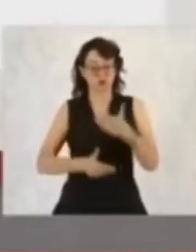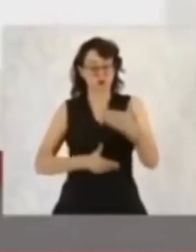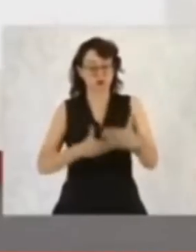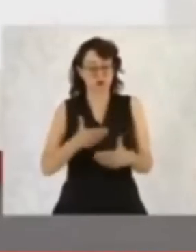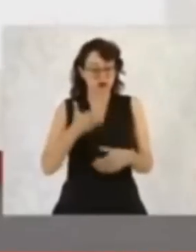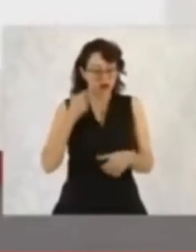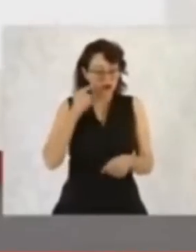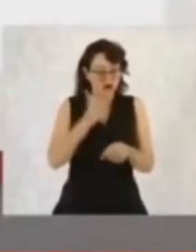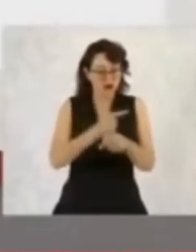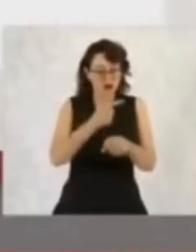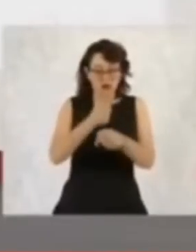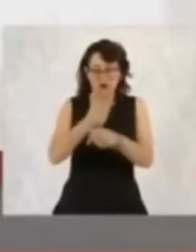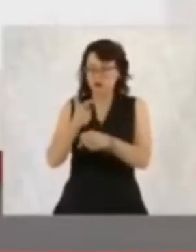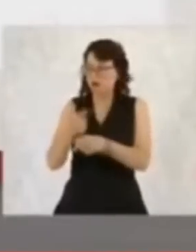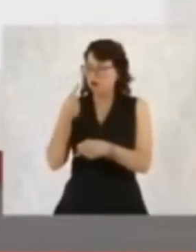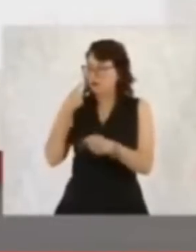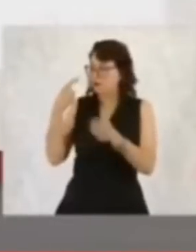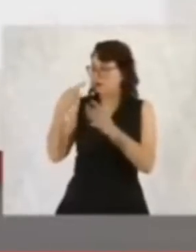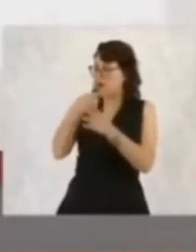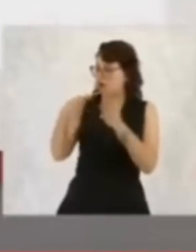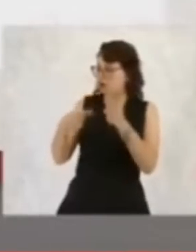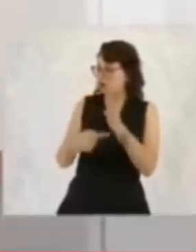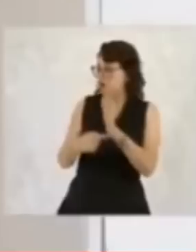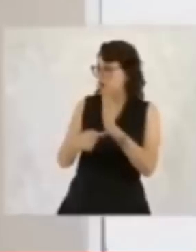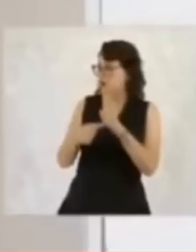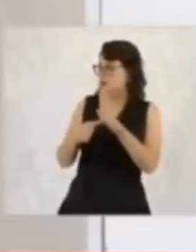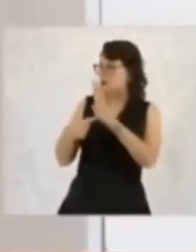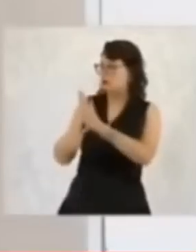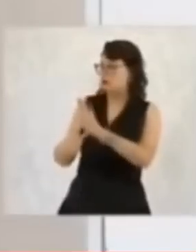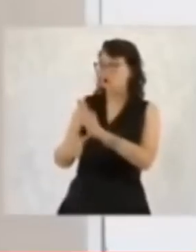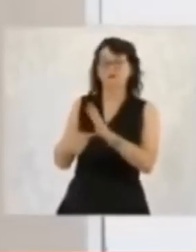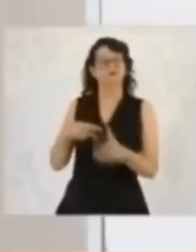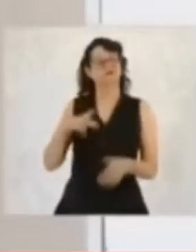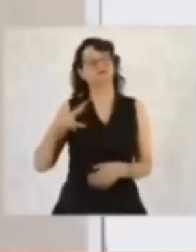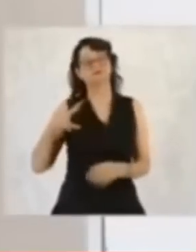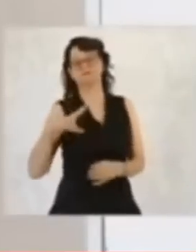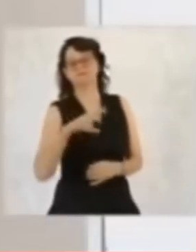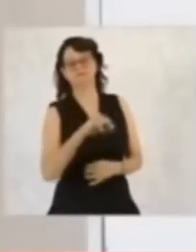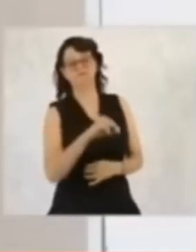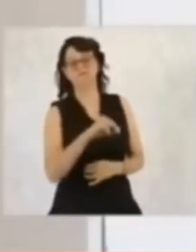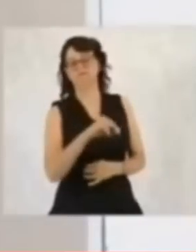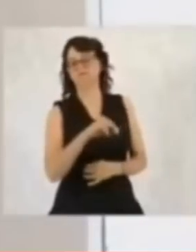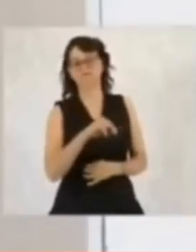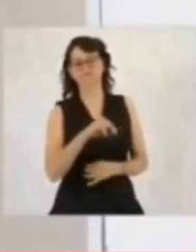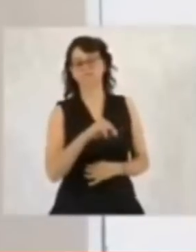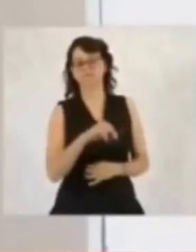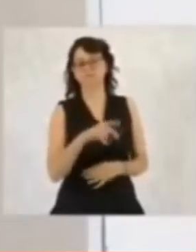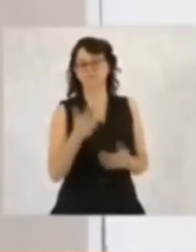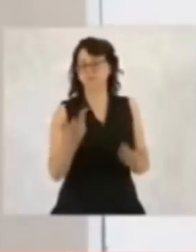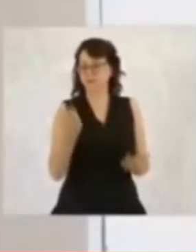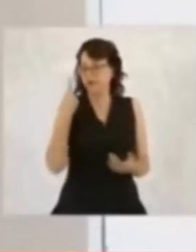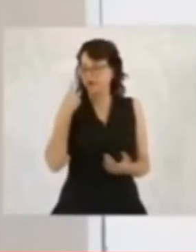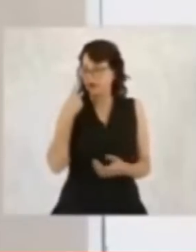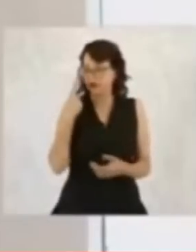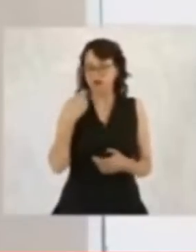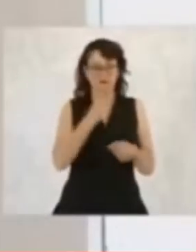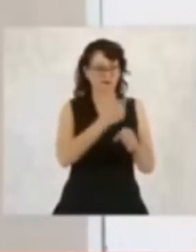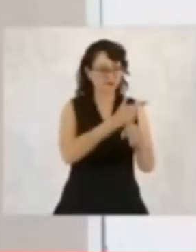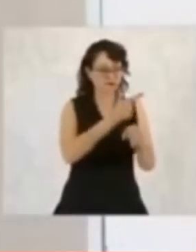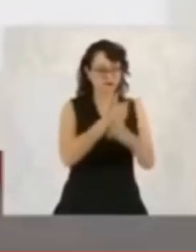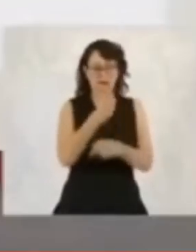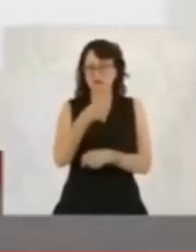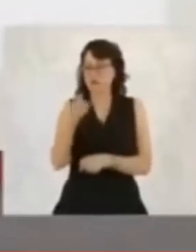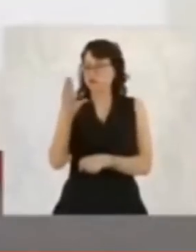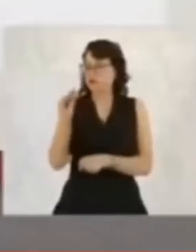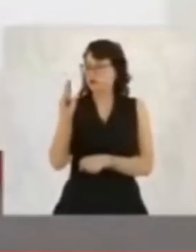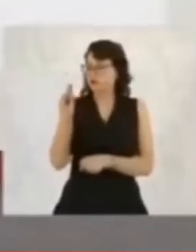las observaciones de la Auditoría 199 a la que se refería, ahí se ponen los bancos. Por lo tanto, se tuvieron